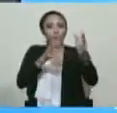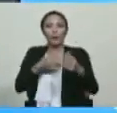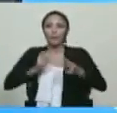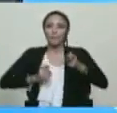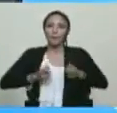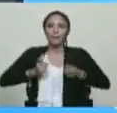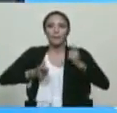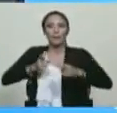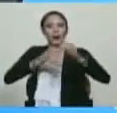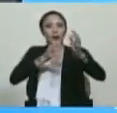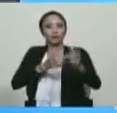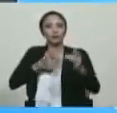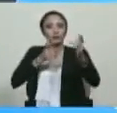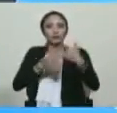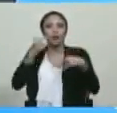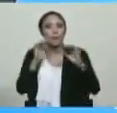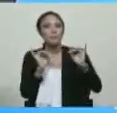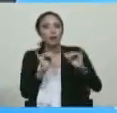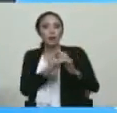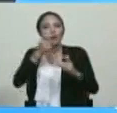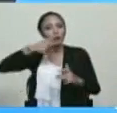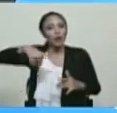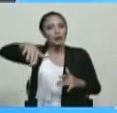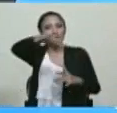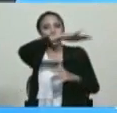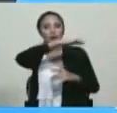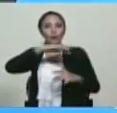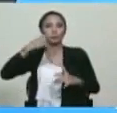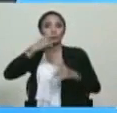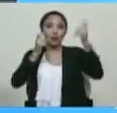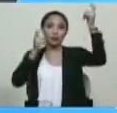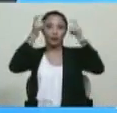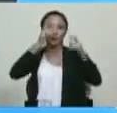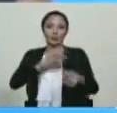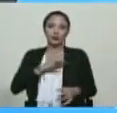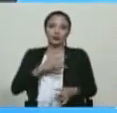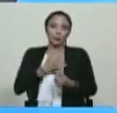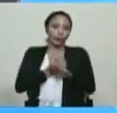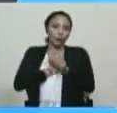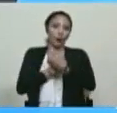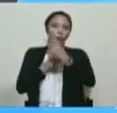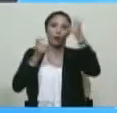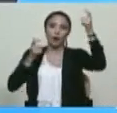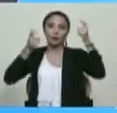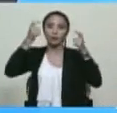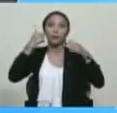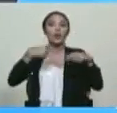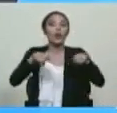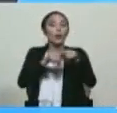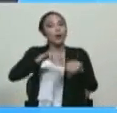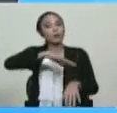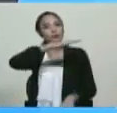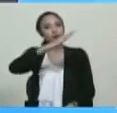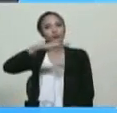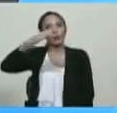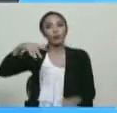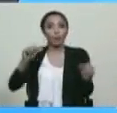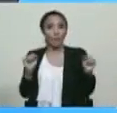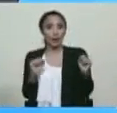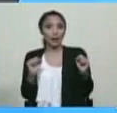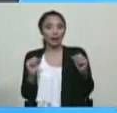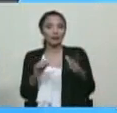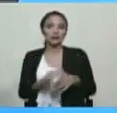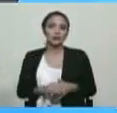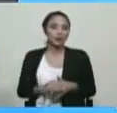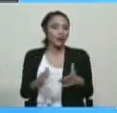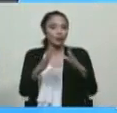maracas, lo sentimos allí en los llanos venezolanos. Lo sentimos también en nuestras montañas nevadas, en Mérida. Y